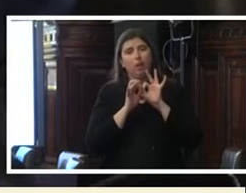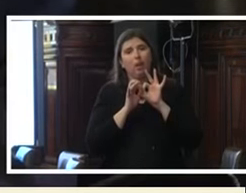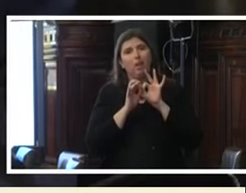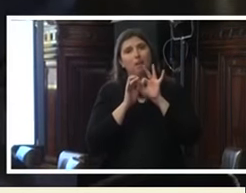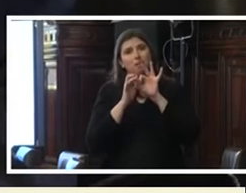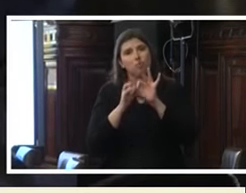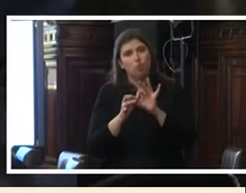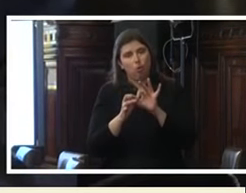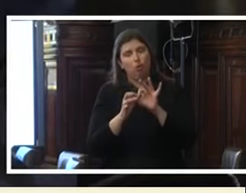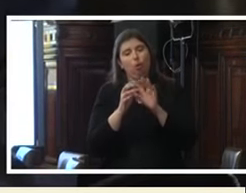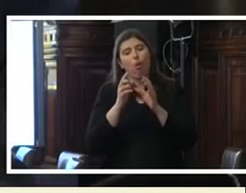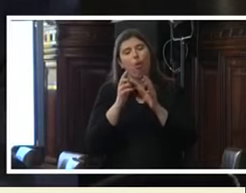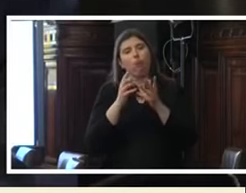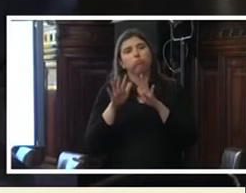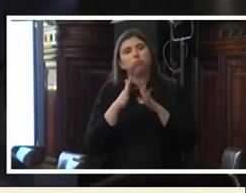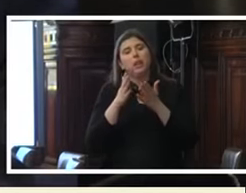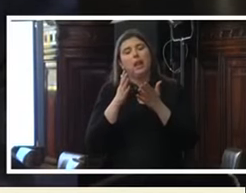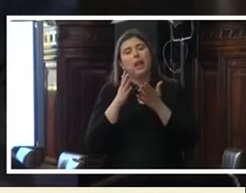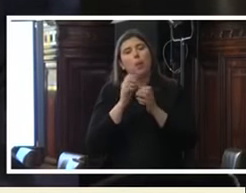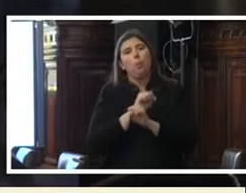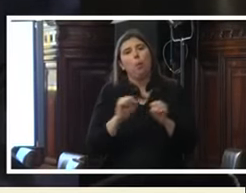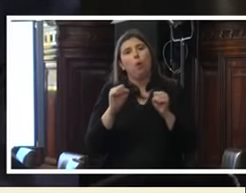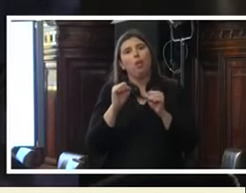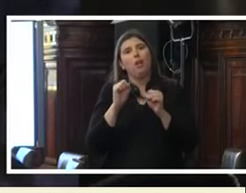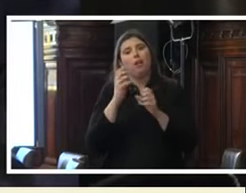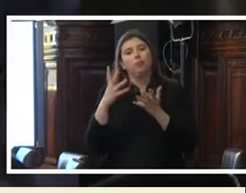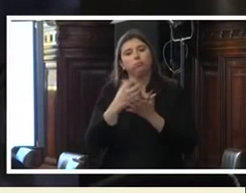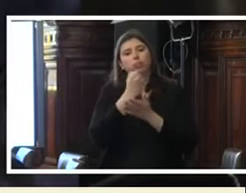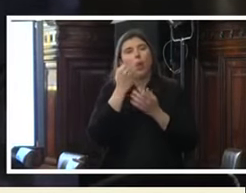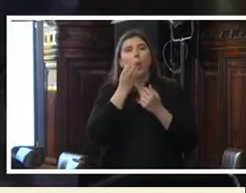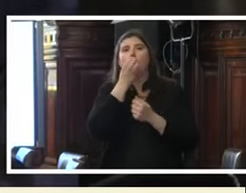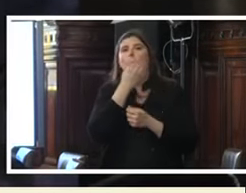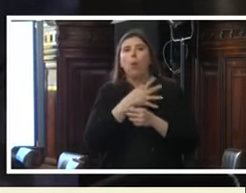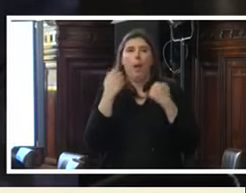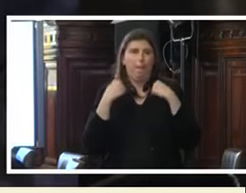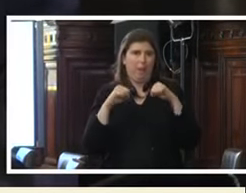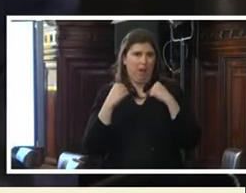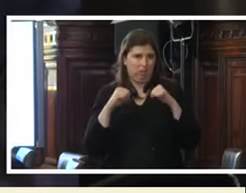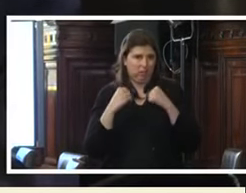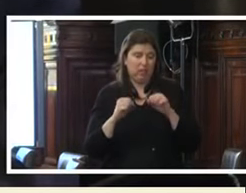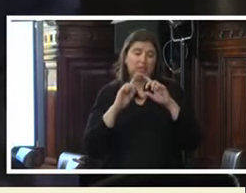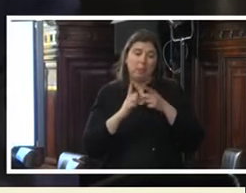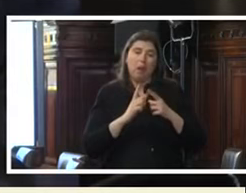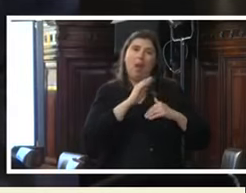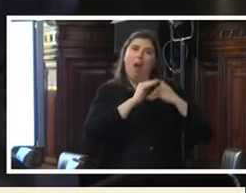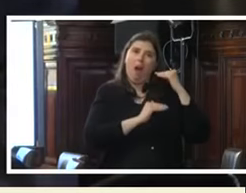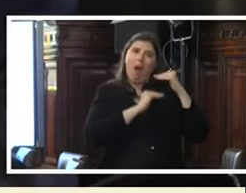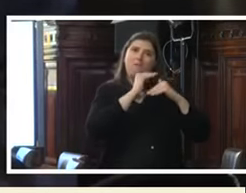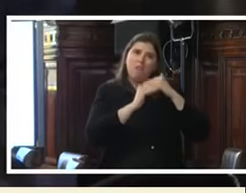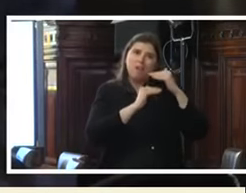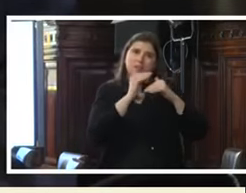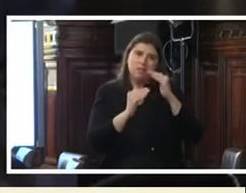recoger lo que puedan ser buenas prácticas y avances en el campo de